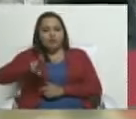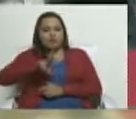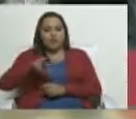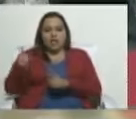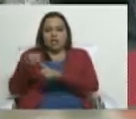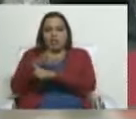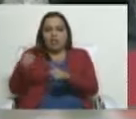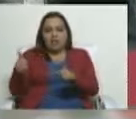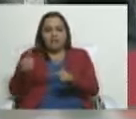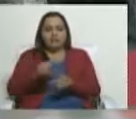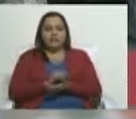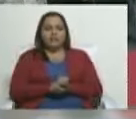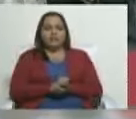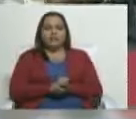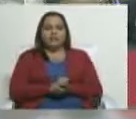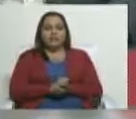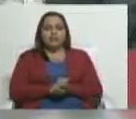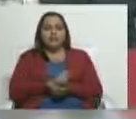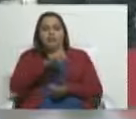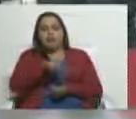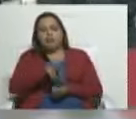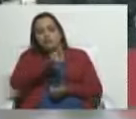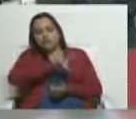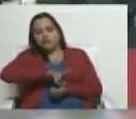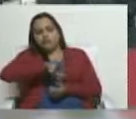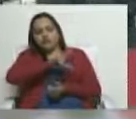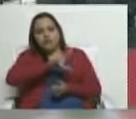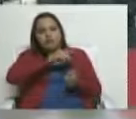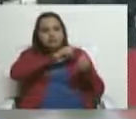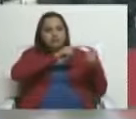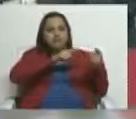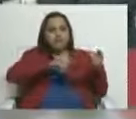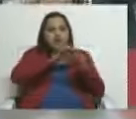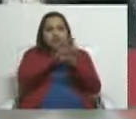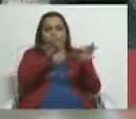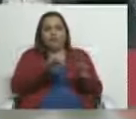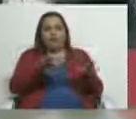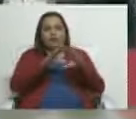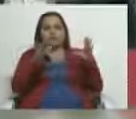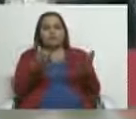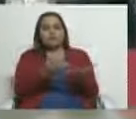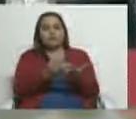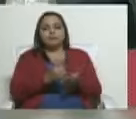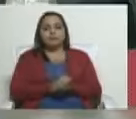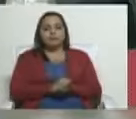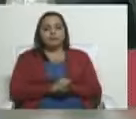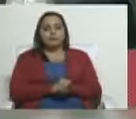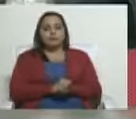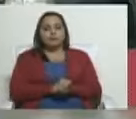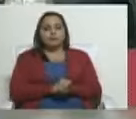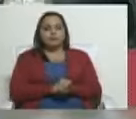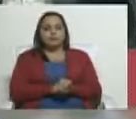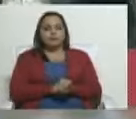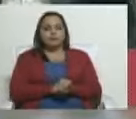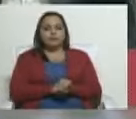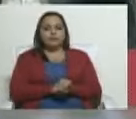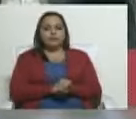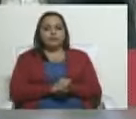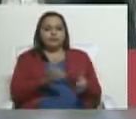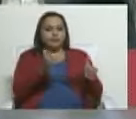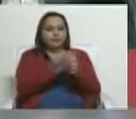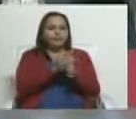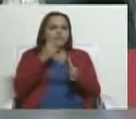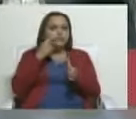a adquirir otras formas dentro de los espacios en el resto del mundo. Vas a conseguir una variante, por ejemplo, del